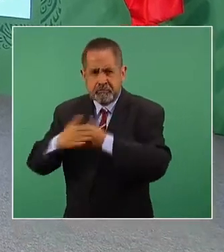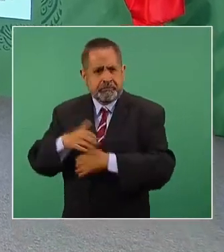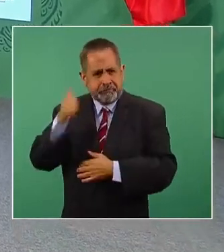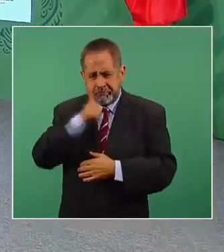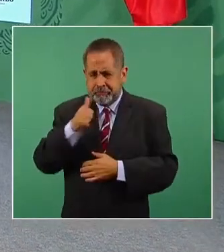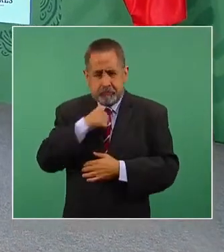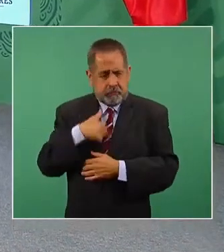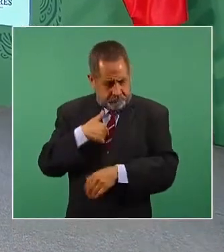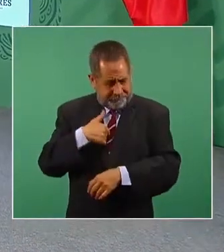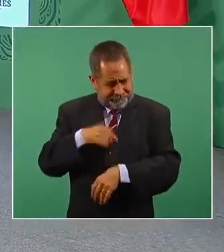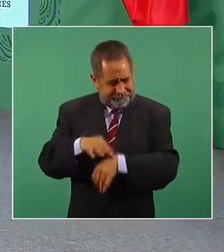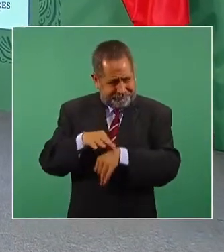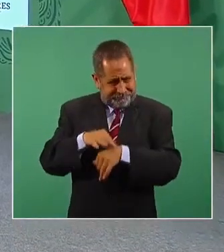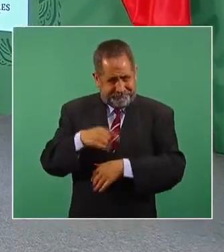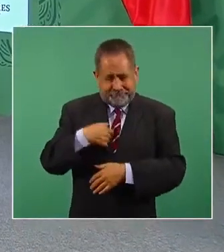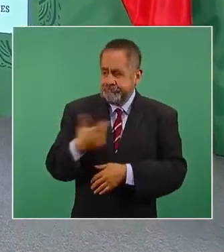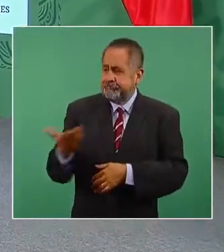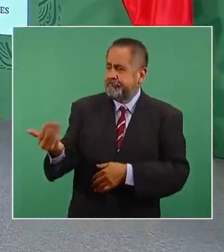recibo personalmente